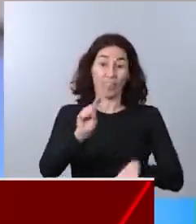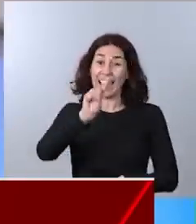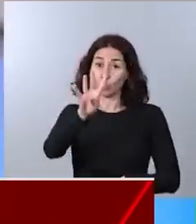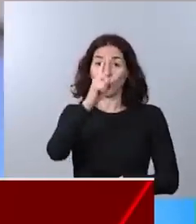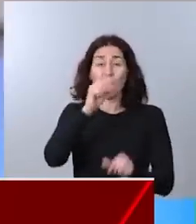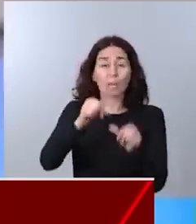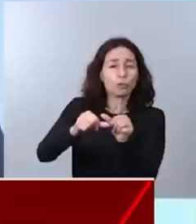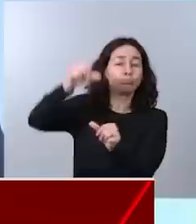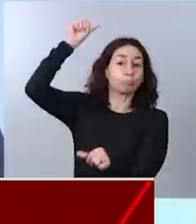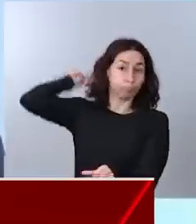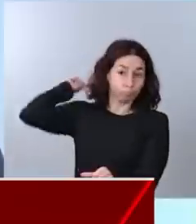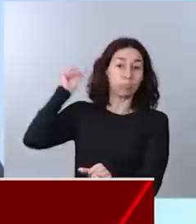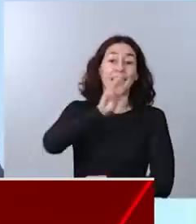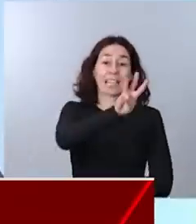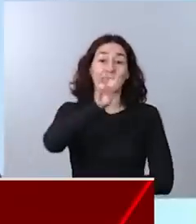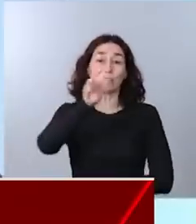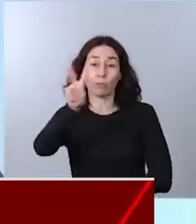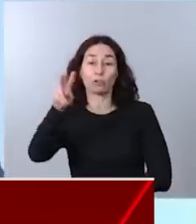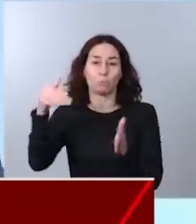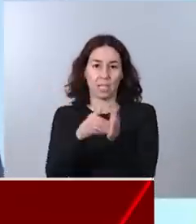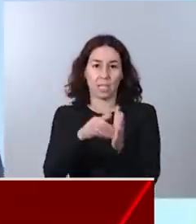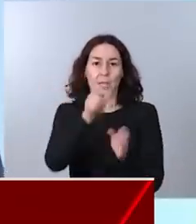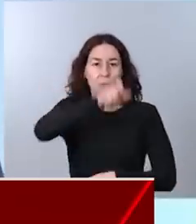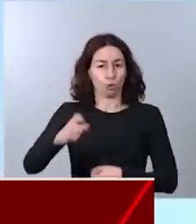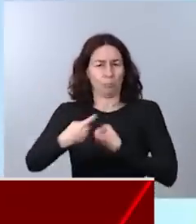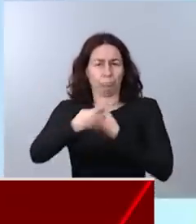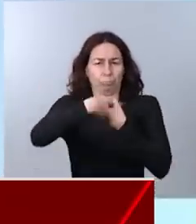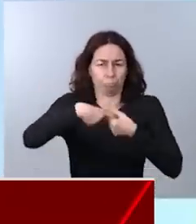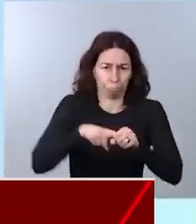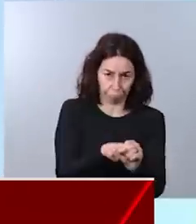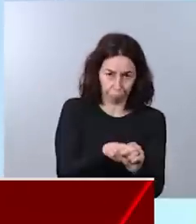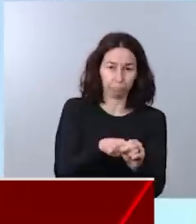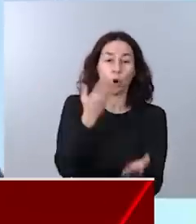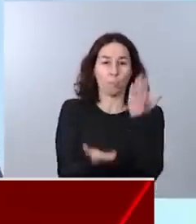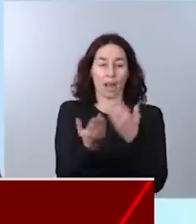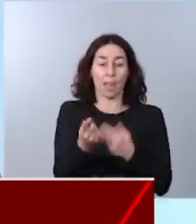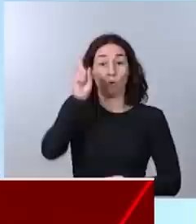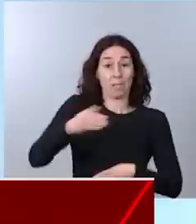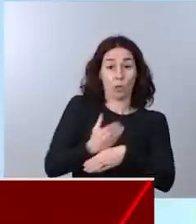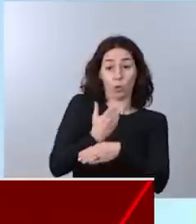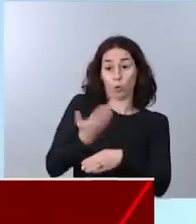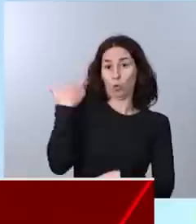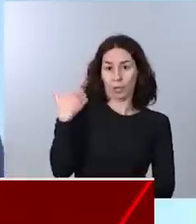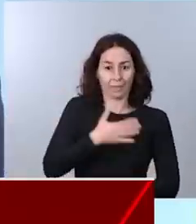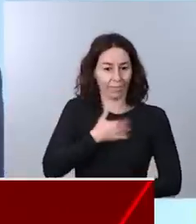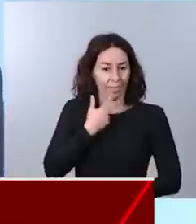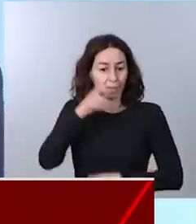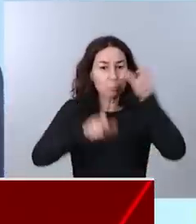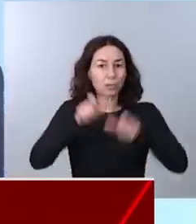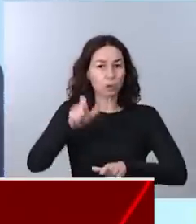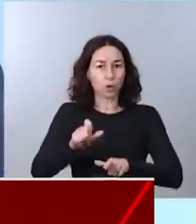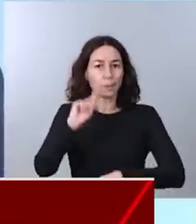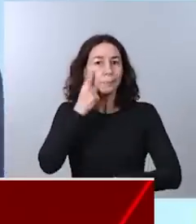la AIREF nos llevan el año que viene a un crecimiento entre cero y el menos 1%. Y ella ha dado